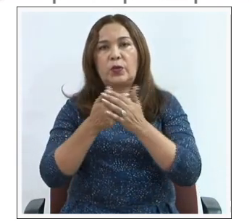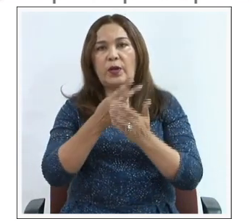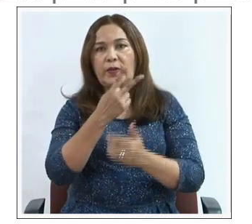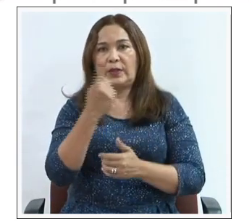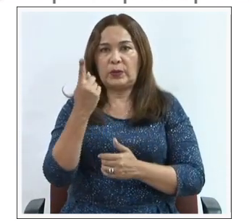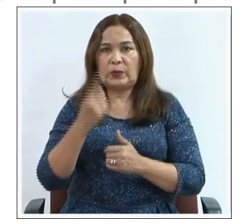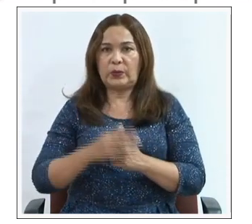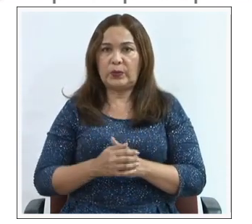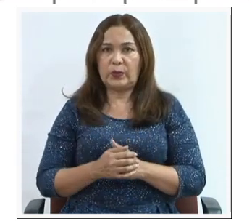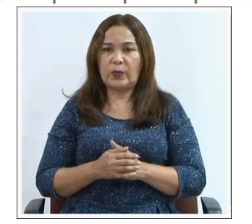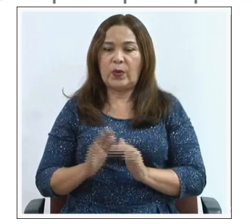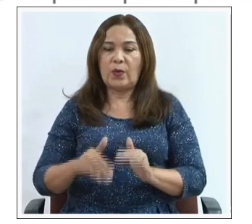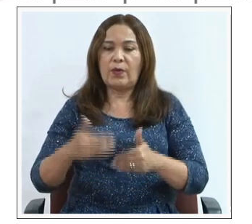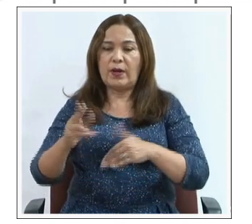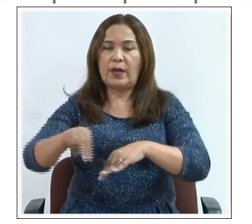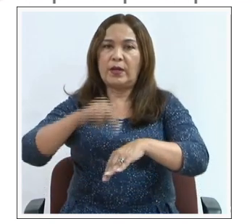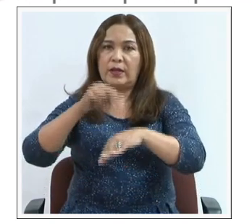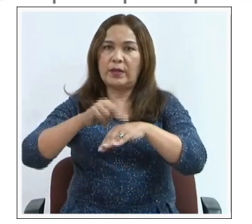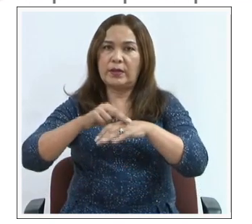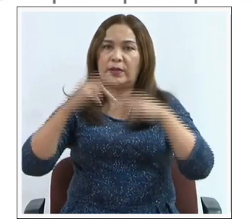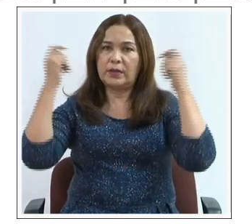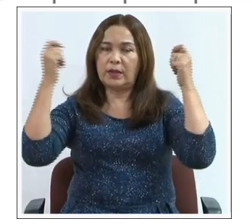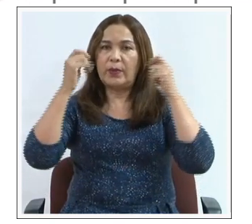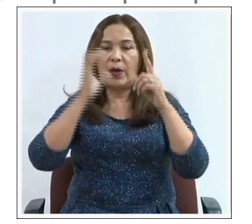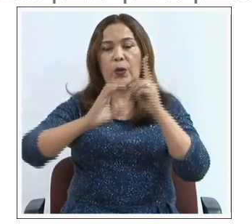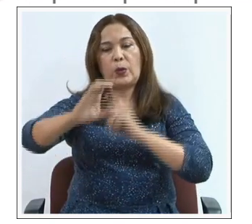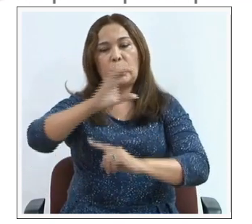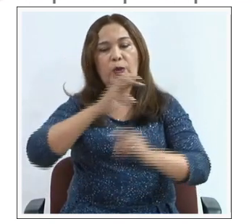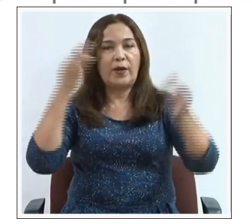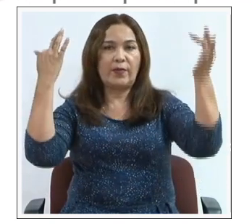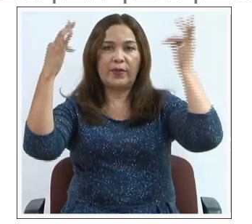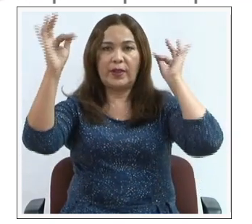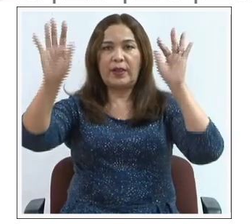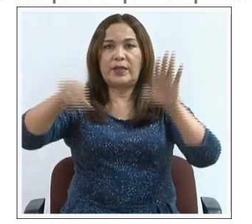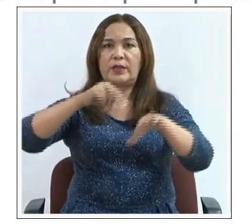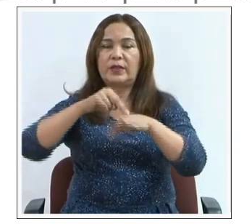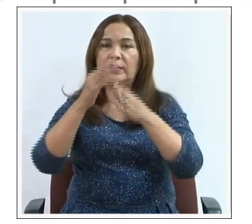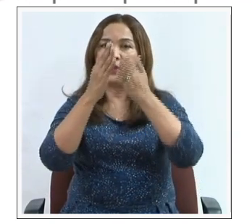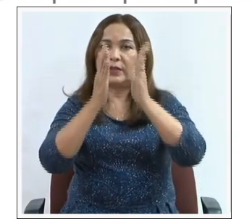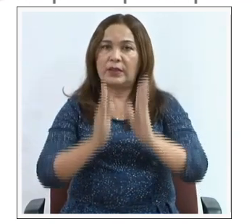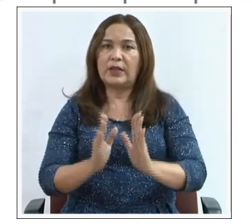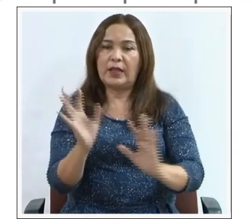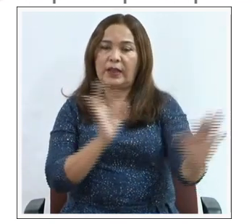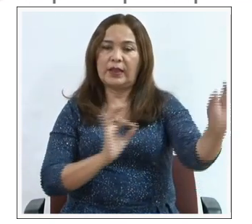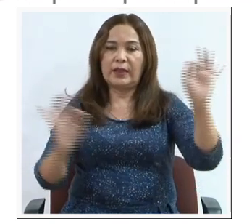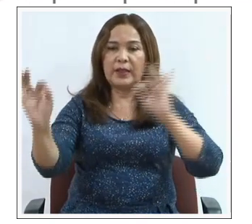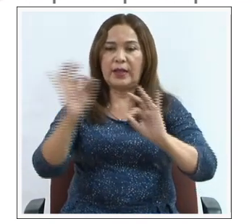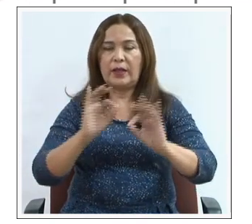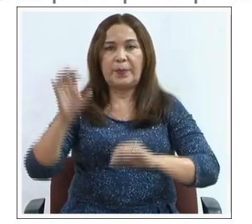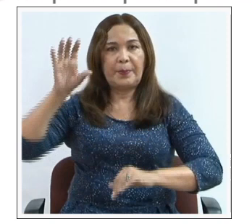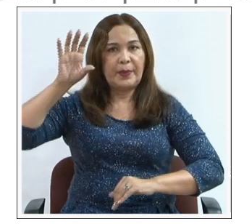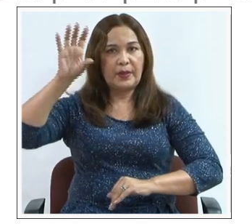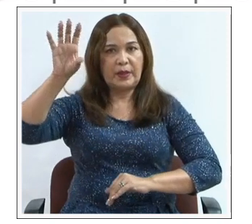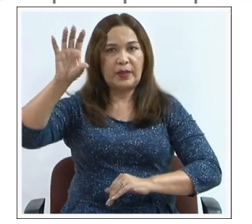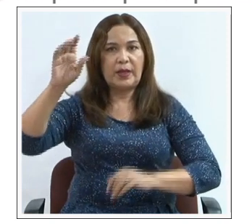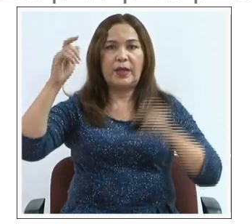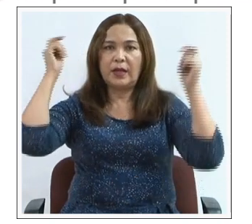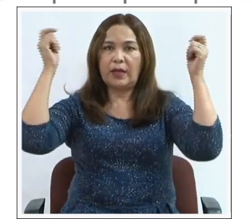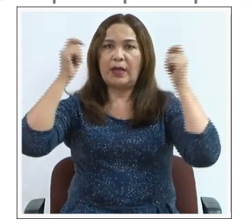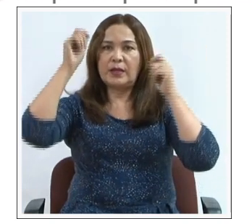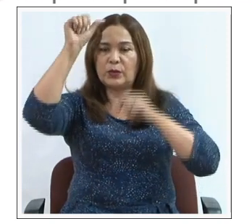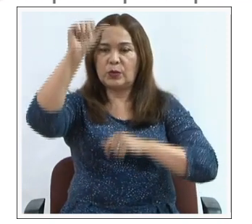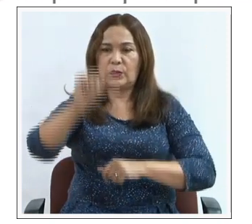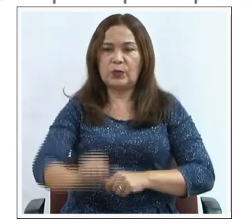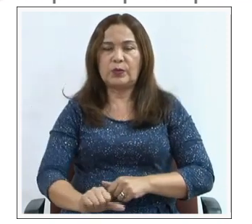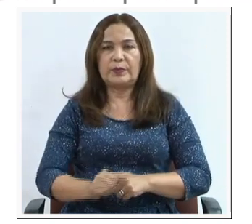al 21 fase nacional campaña cultural del festival nacional estudiantil de teatro patriótico campañas